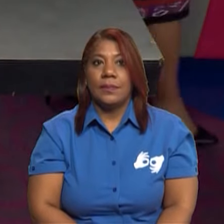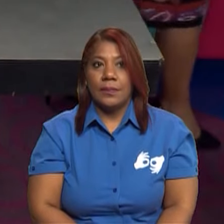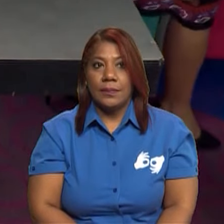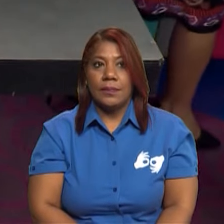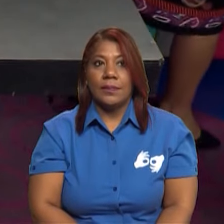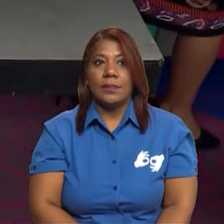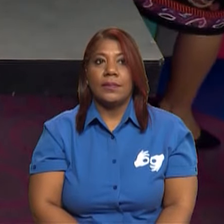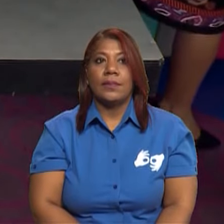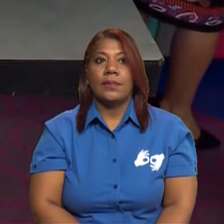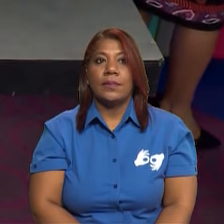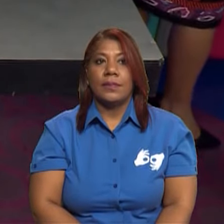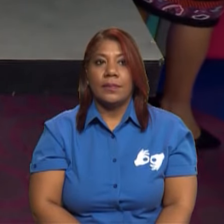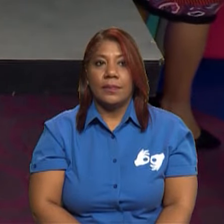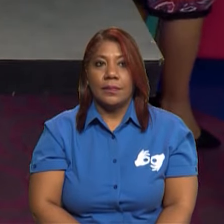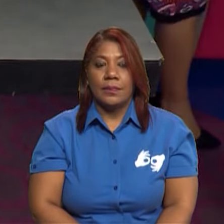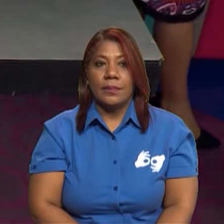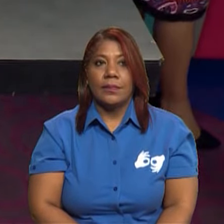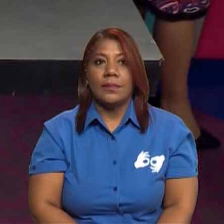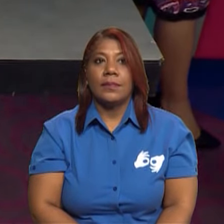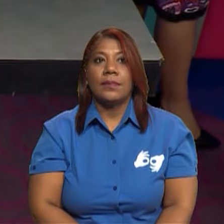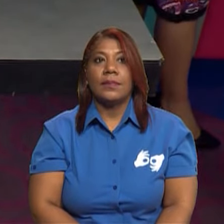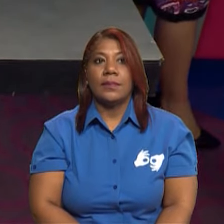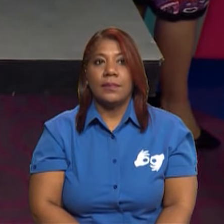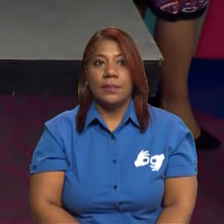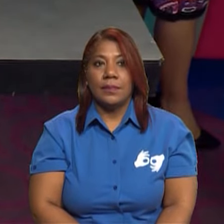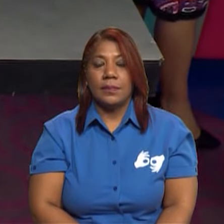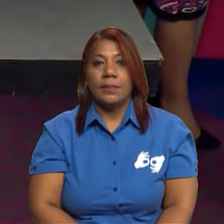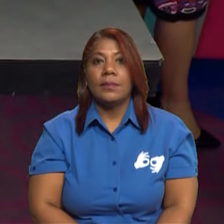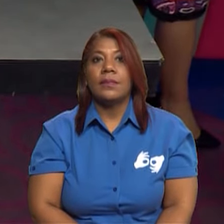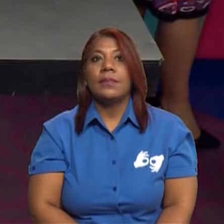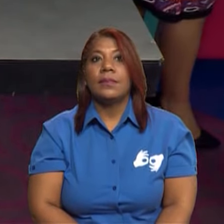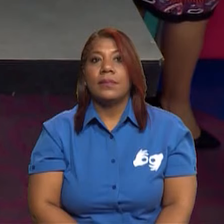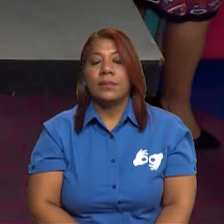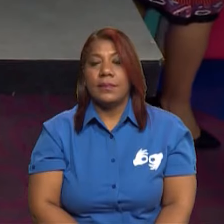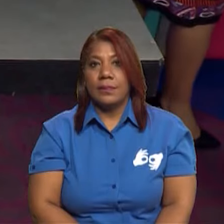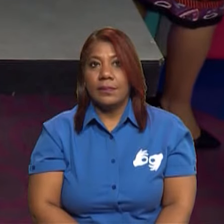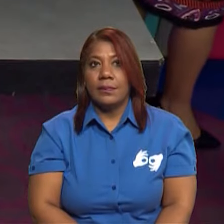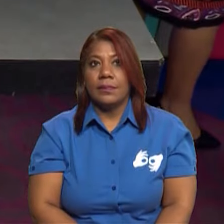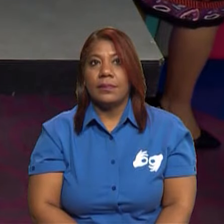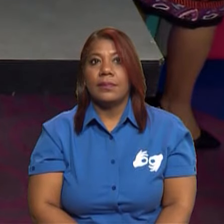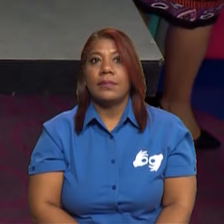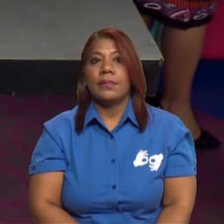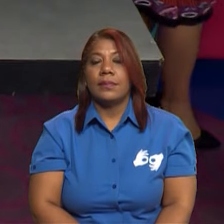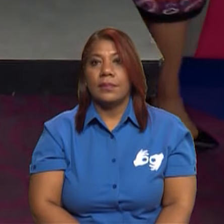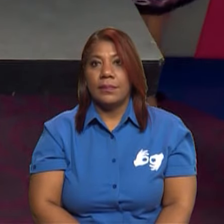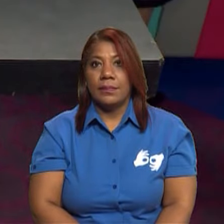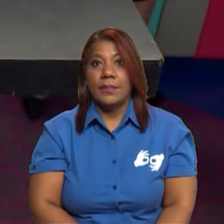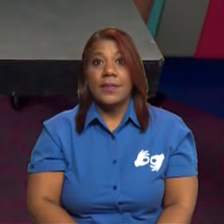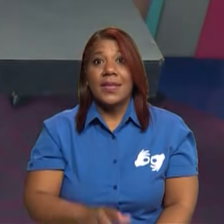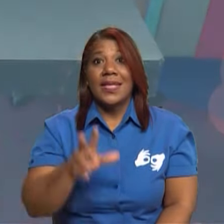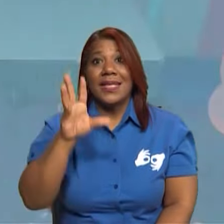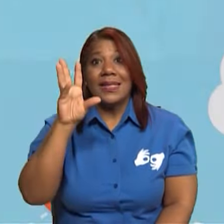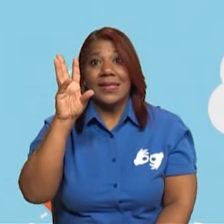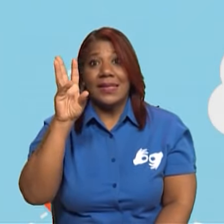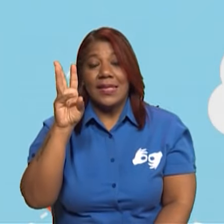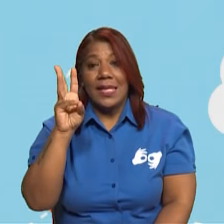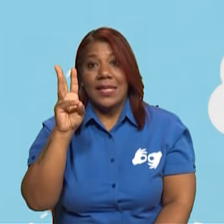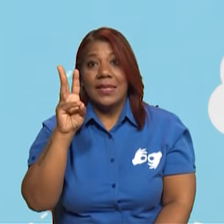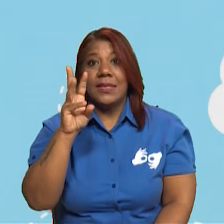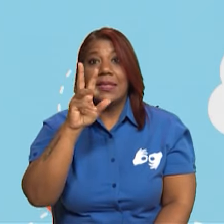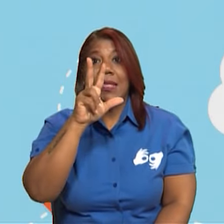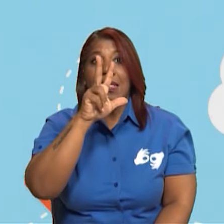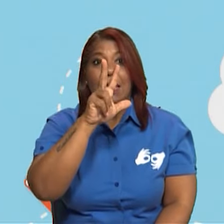el 60 y el 30? De ellos vamos a sacar las decenas. 6 y 3. Ahora